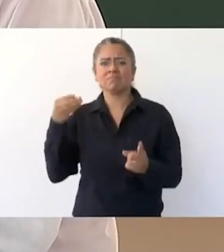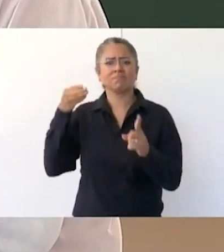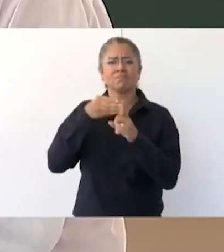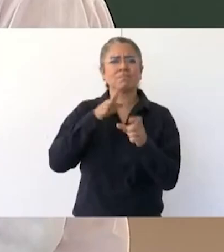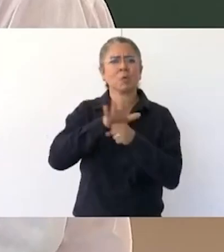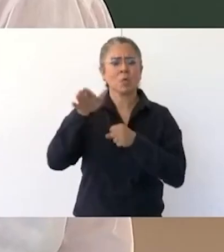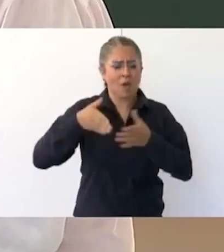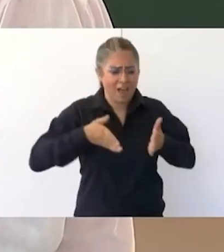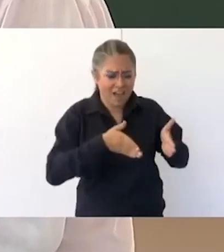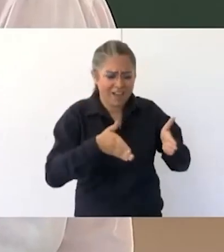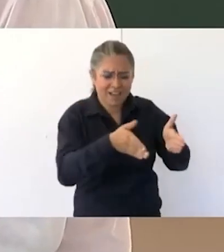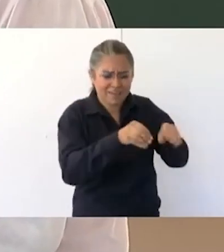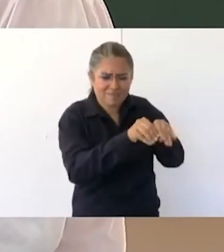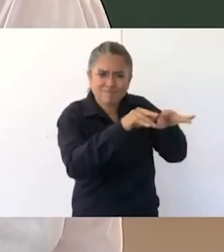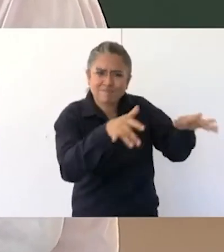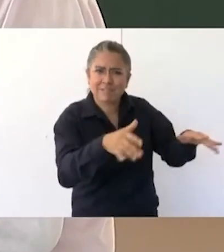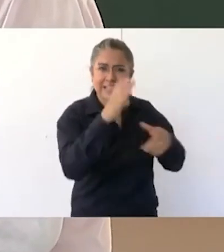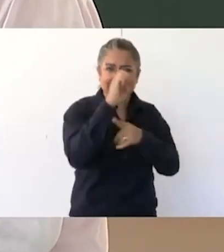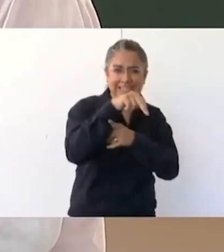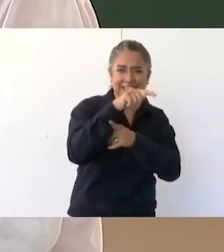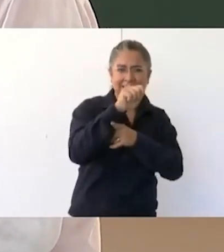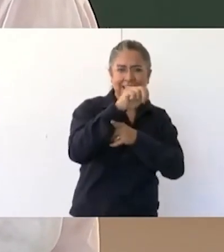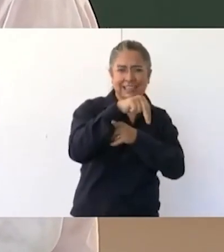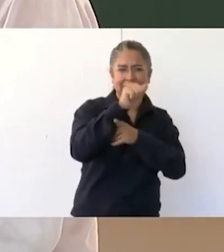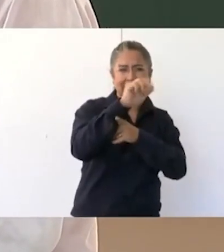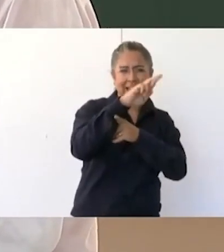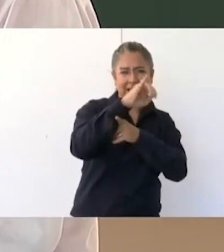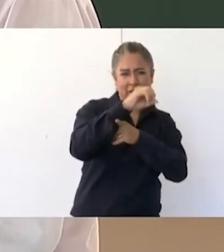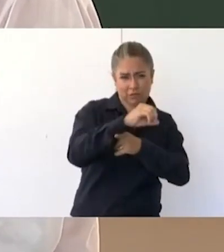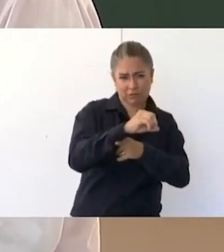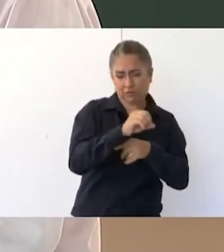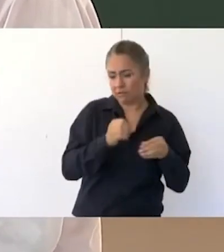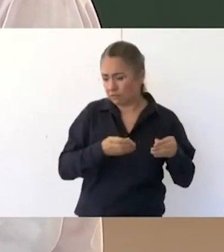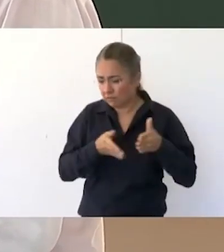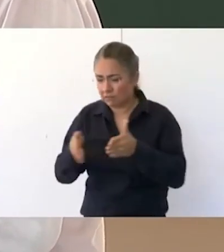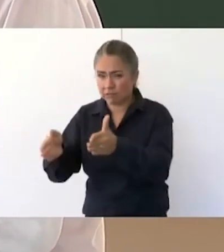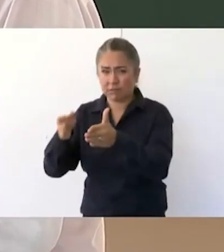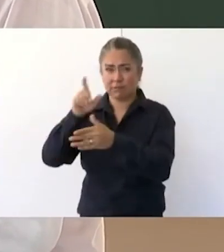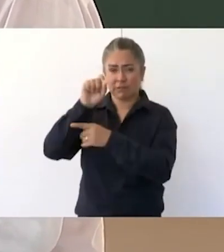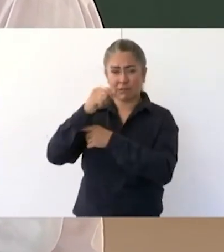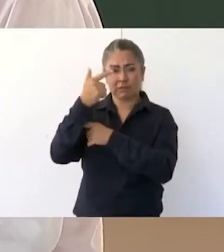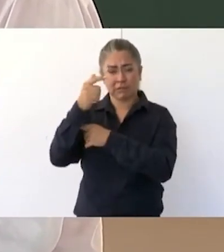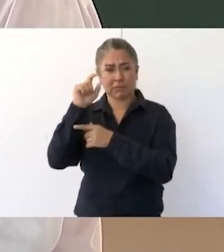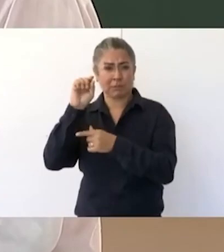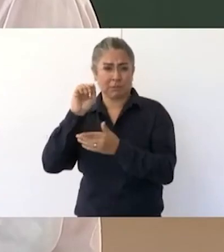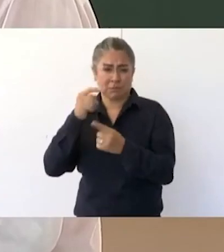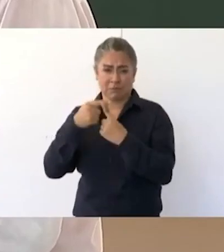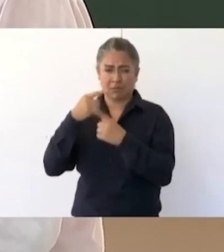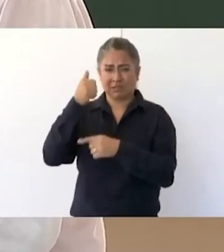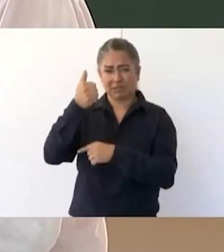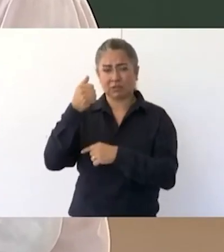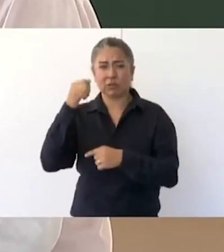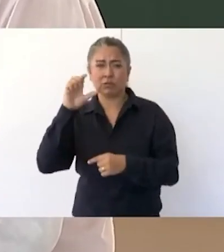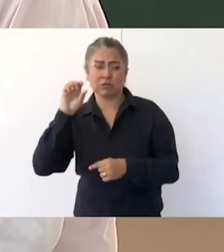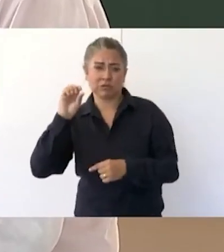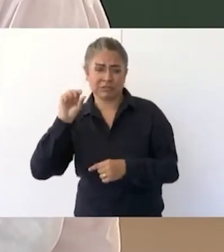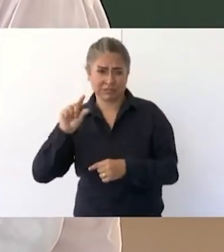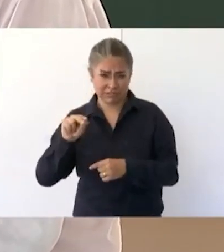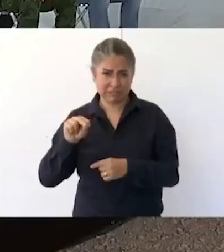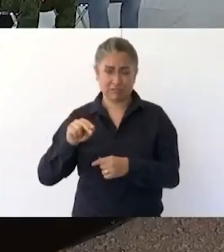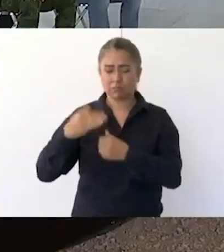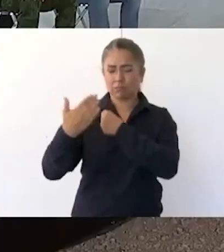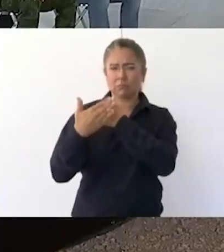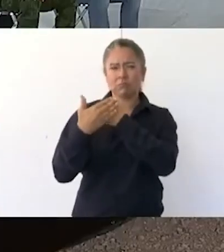canales principal Centenario y el lateral 27 más 680, que permitirán en el próximo año